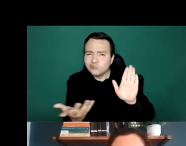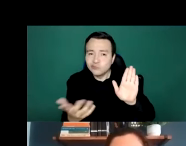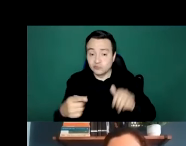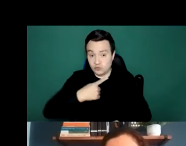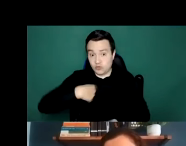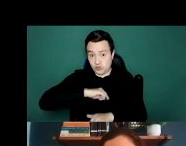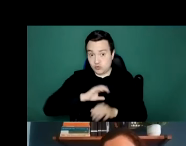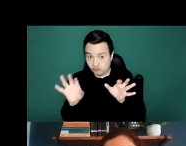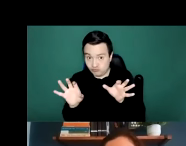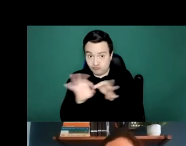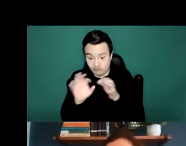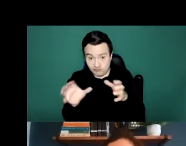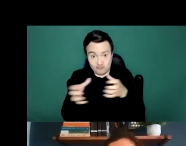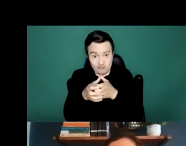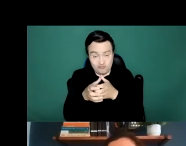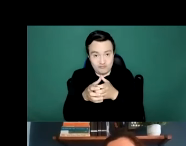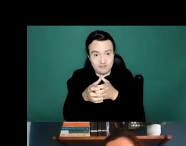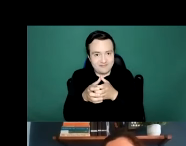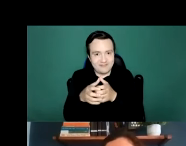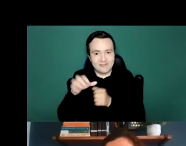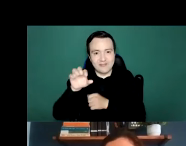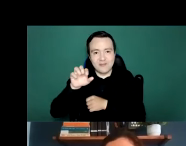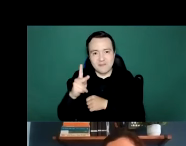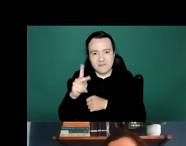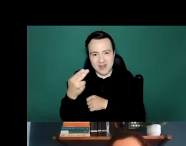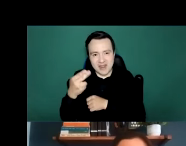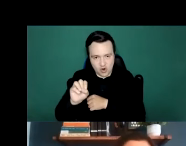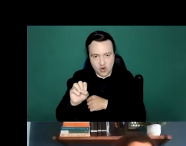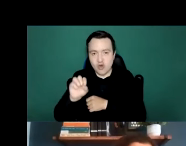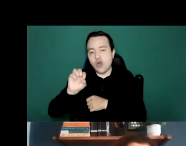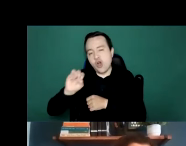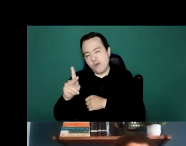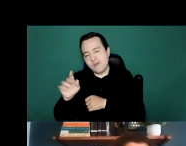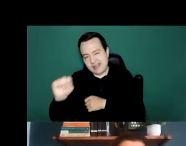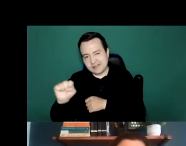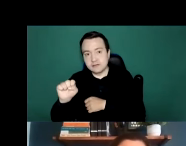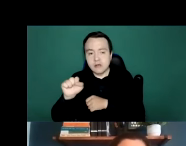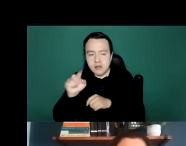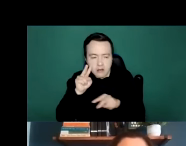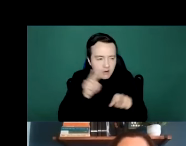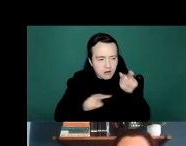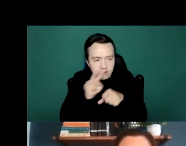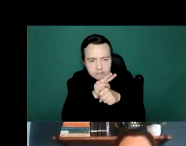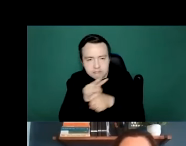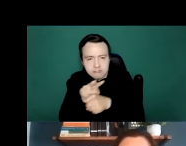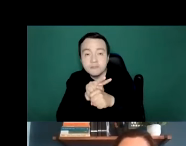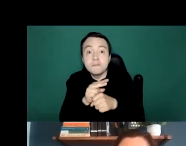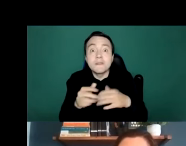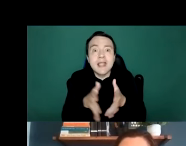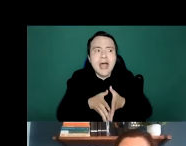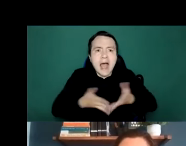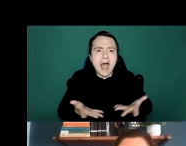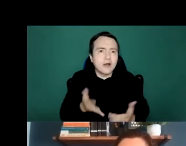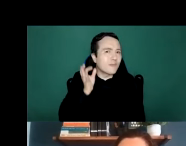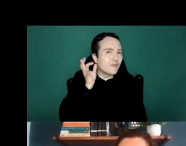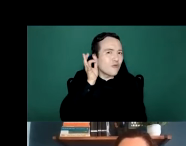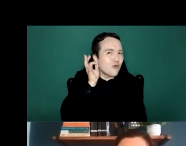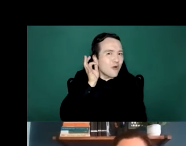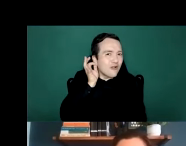técnica de la organización incluyen estudios que tratan de mirar cuál es la situación de las mujeres, por ejemplo, en áreas rurales